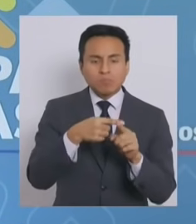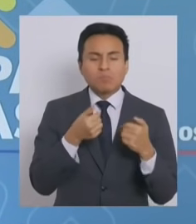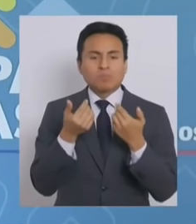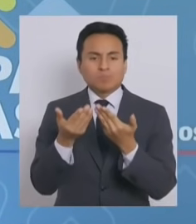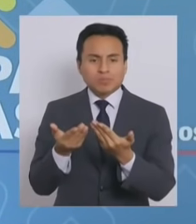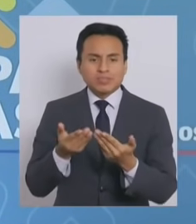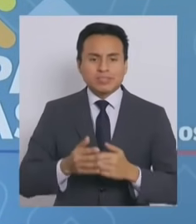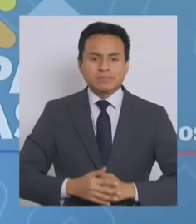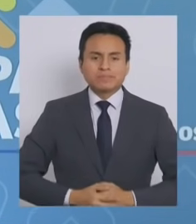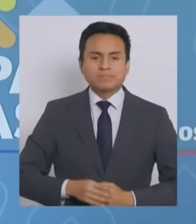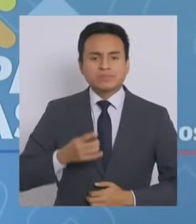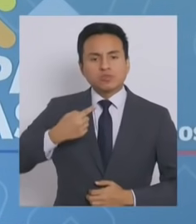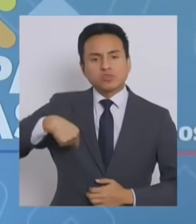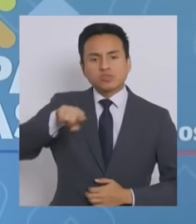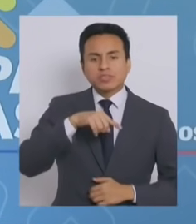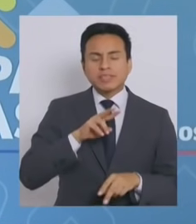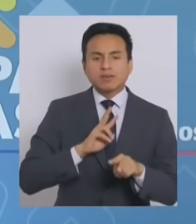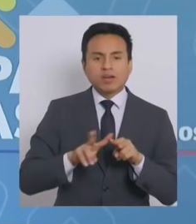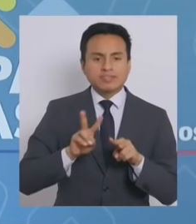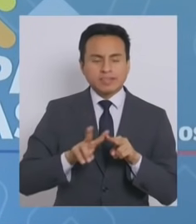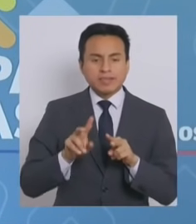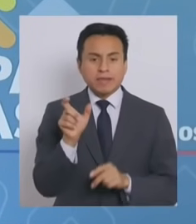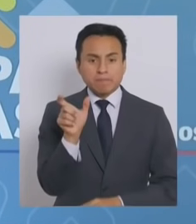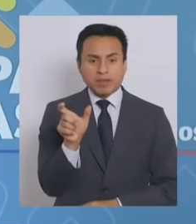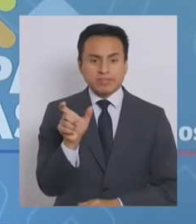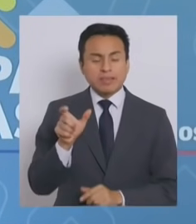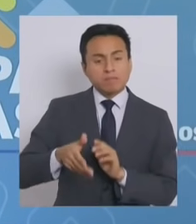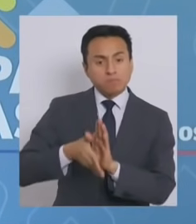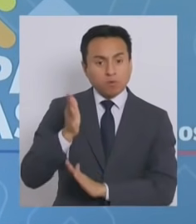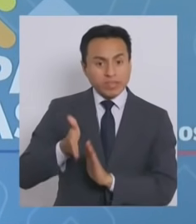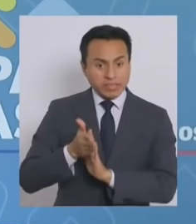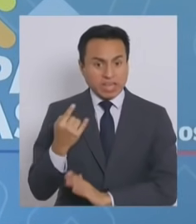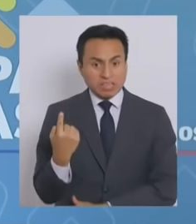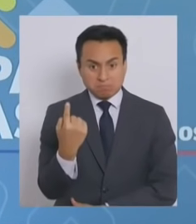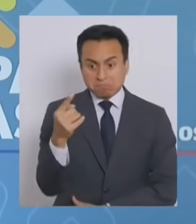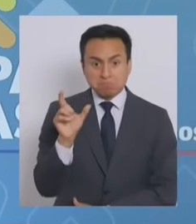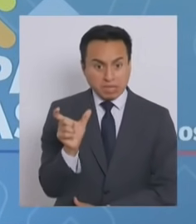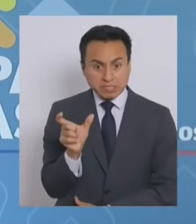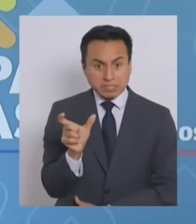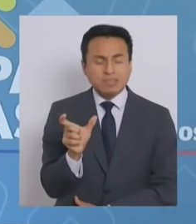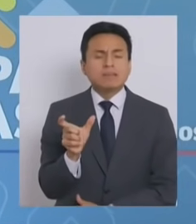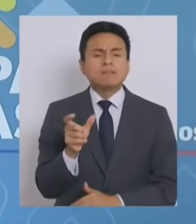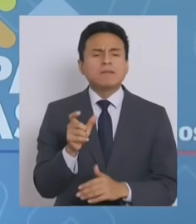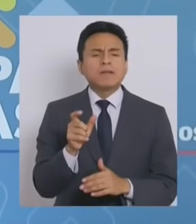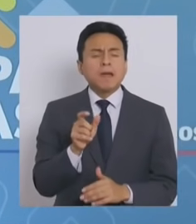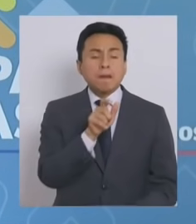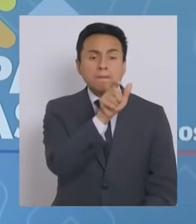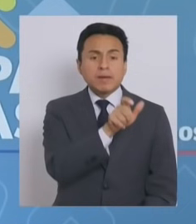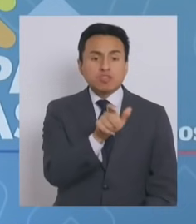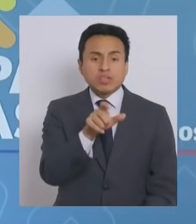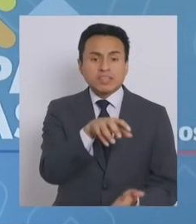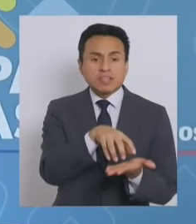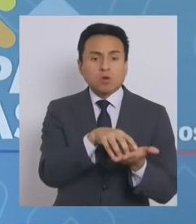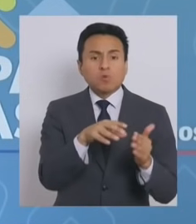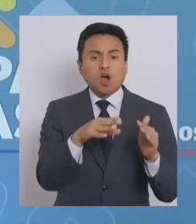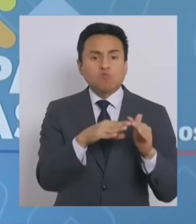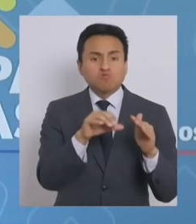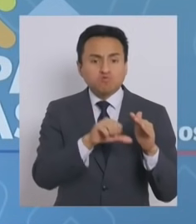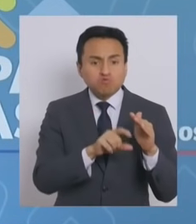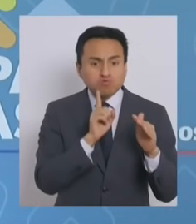lo que haremos en relación a este pase de movilidad es que las personas en comunas en cuarentena